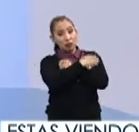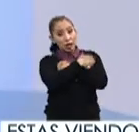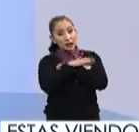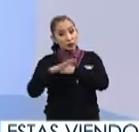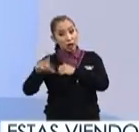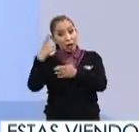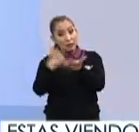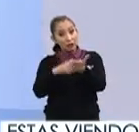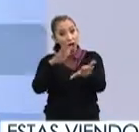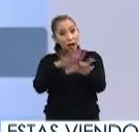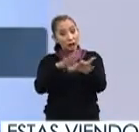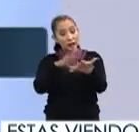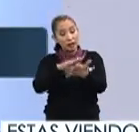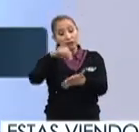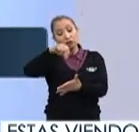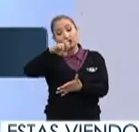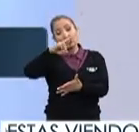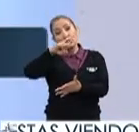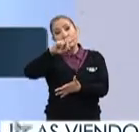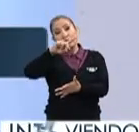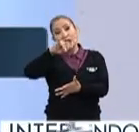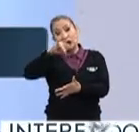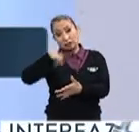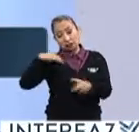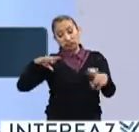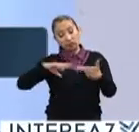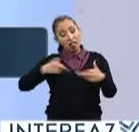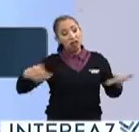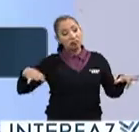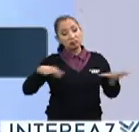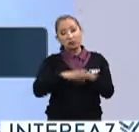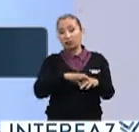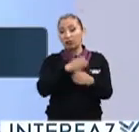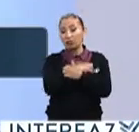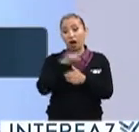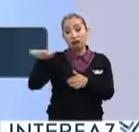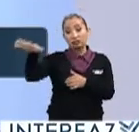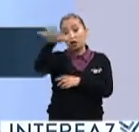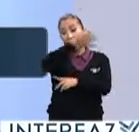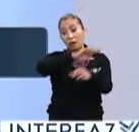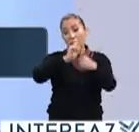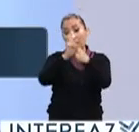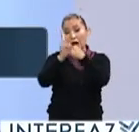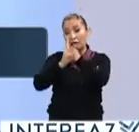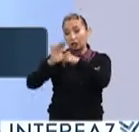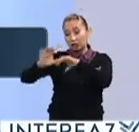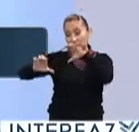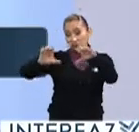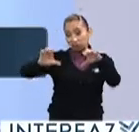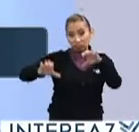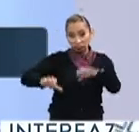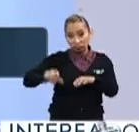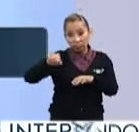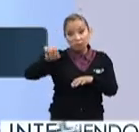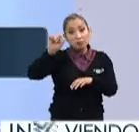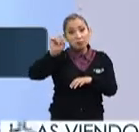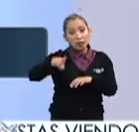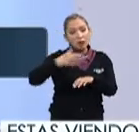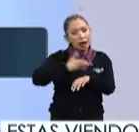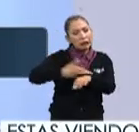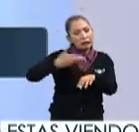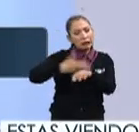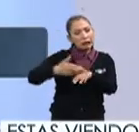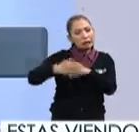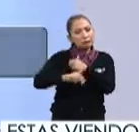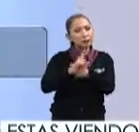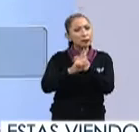en las prisiones nórdicas tiene que ver con el sistema educativo de todo este conjunto de países en general. Y es parte de resolver el